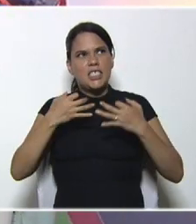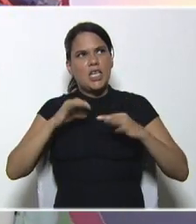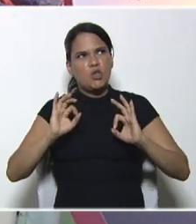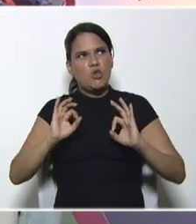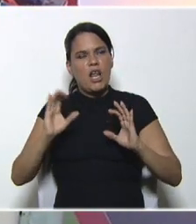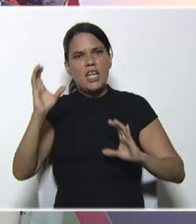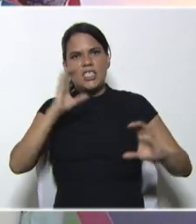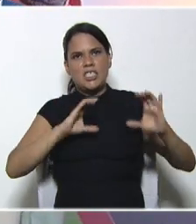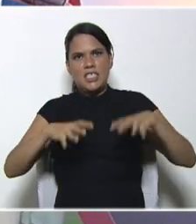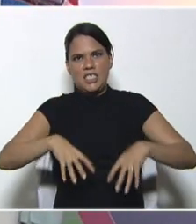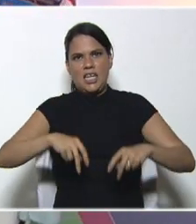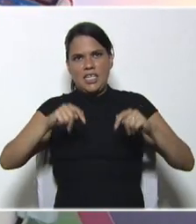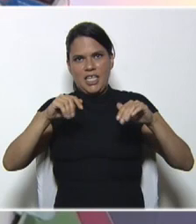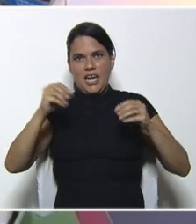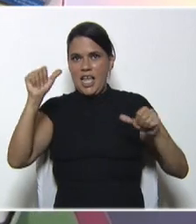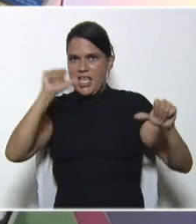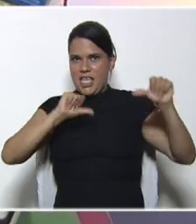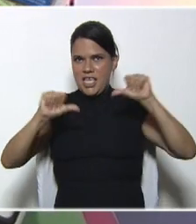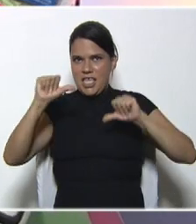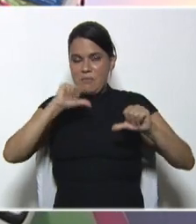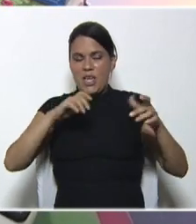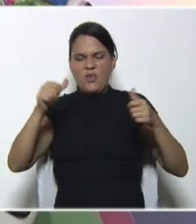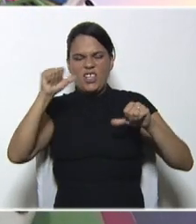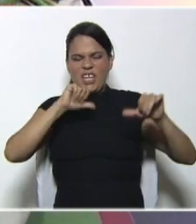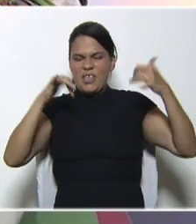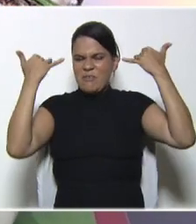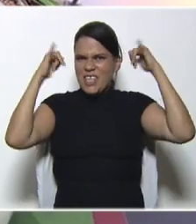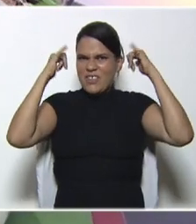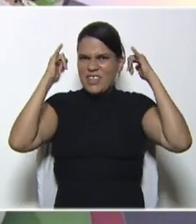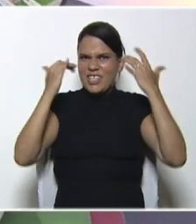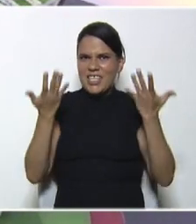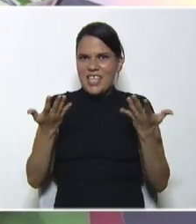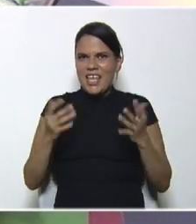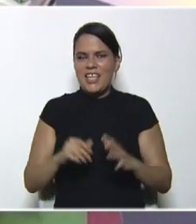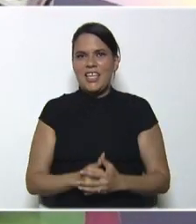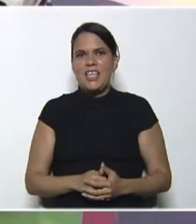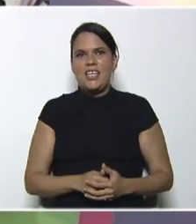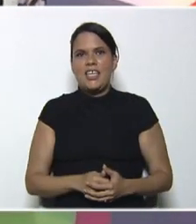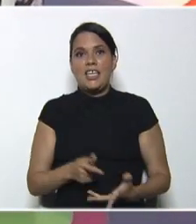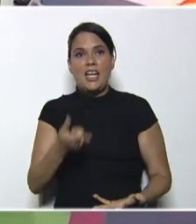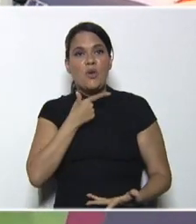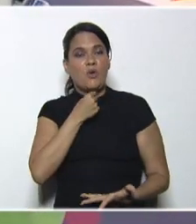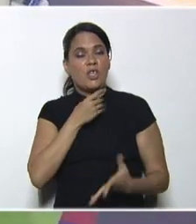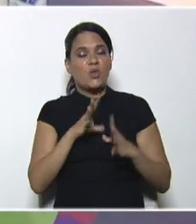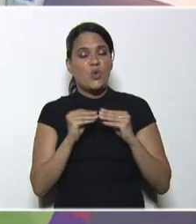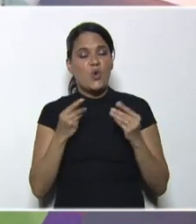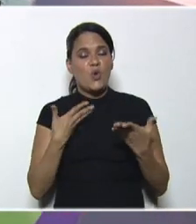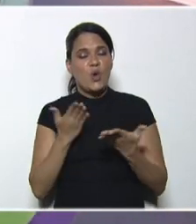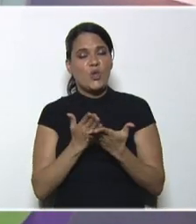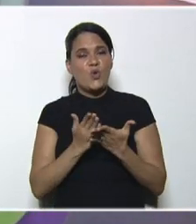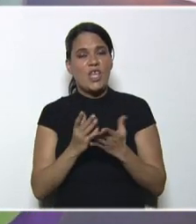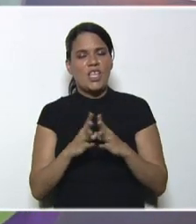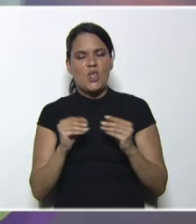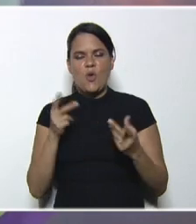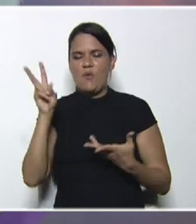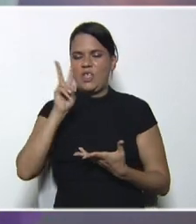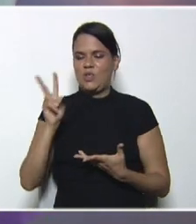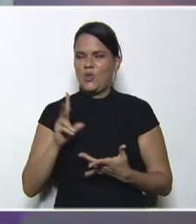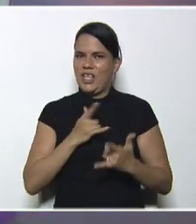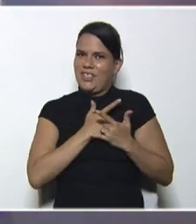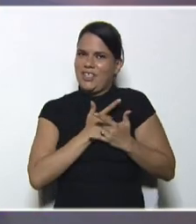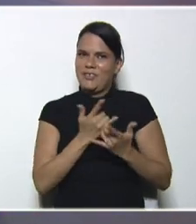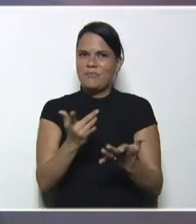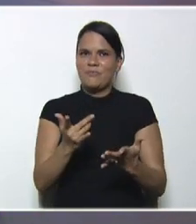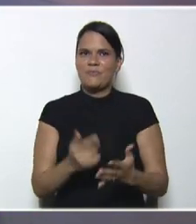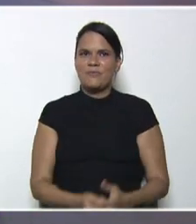tierra y química, por supuesto. Nuestra química divertida y atractiva para todos los estudiantes de toda mi Venezuela querida. Así